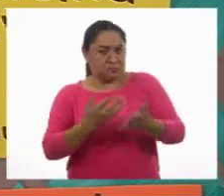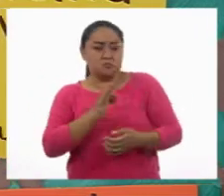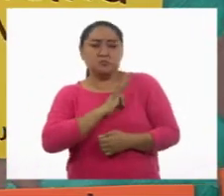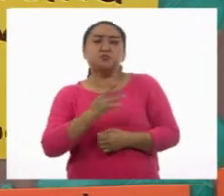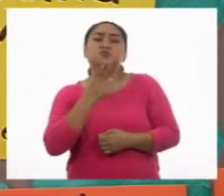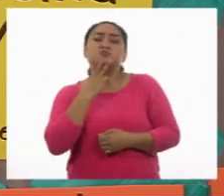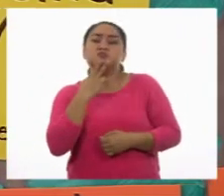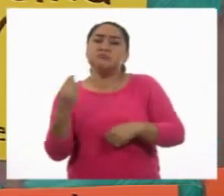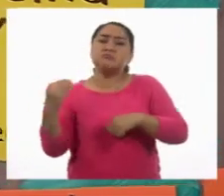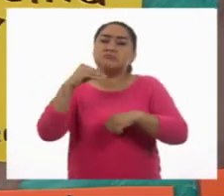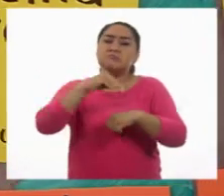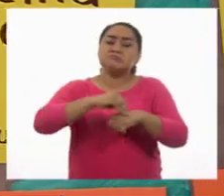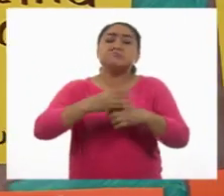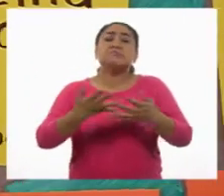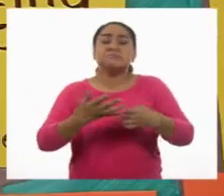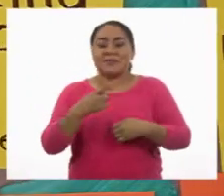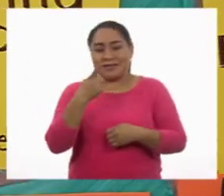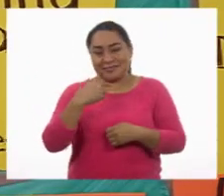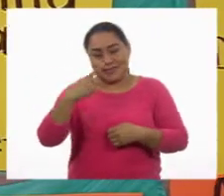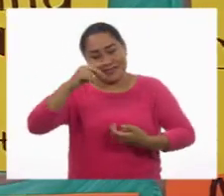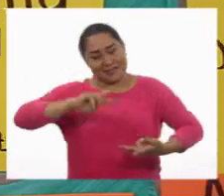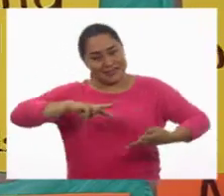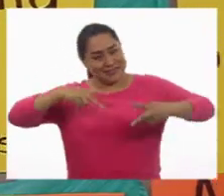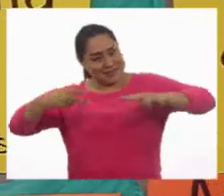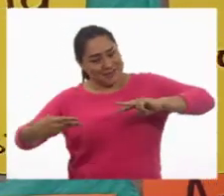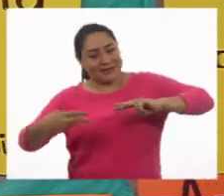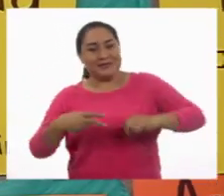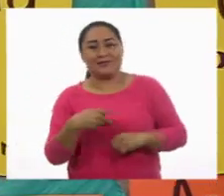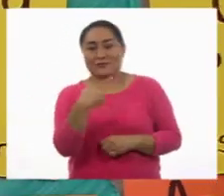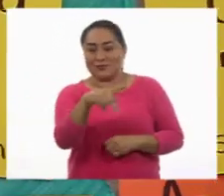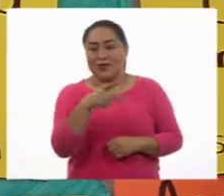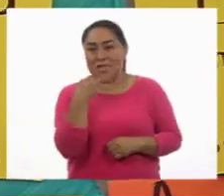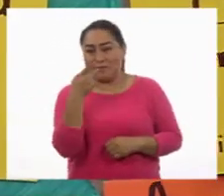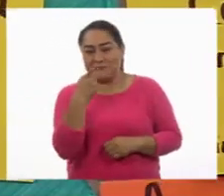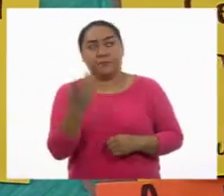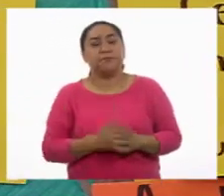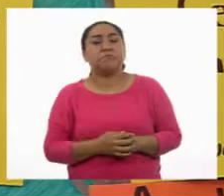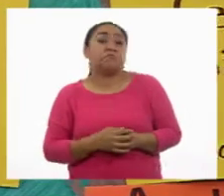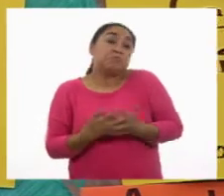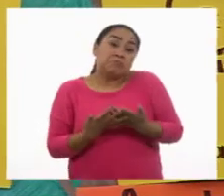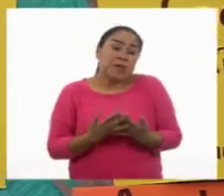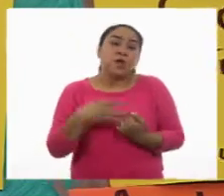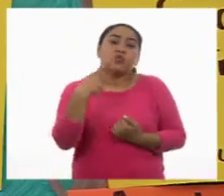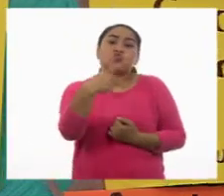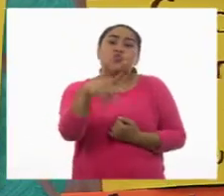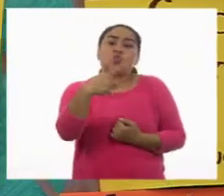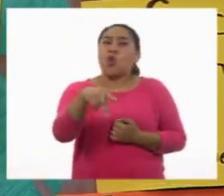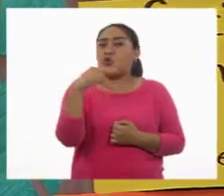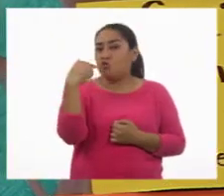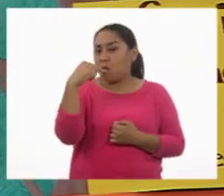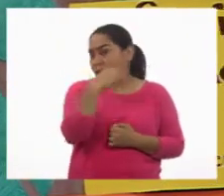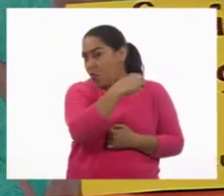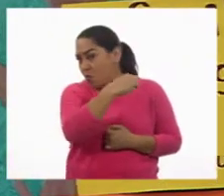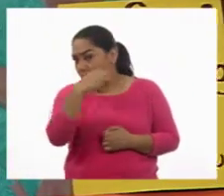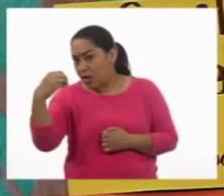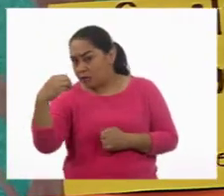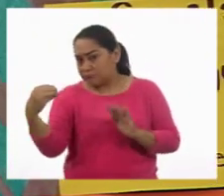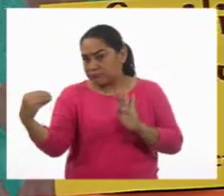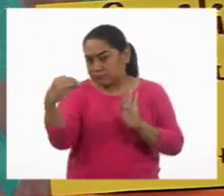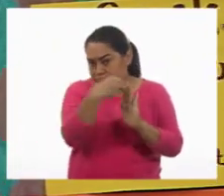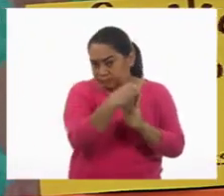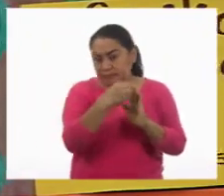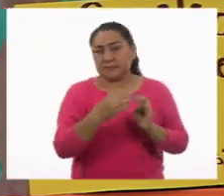Kimantechichias Muguayorcayol Will Tiklalis, nombre completo de la persona, y